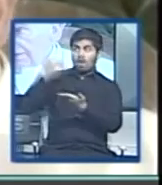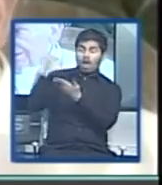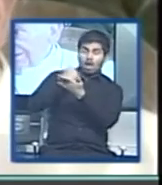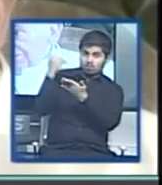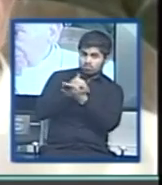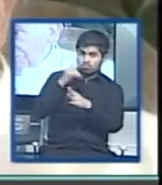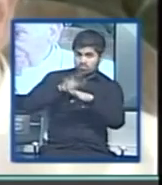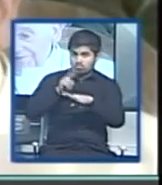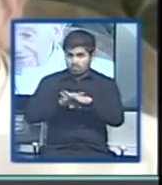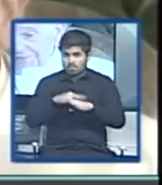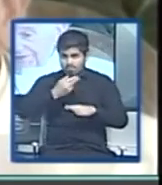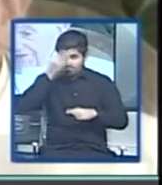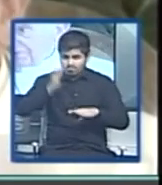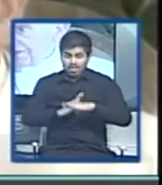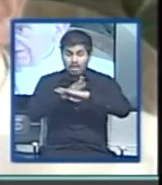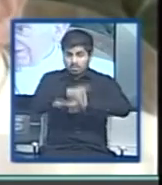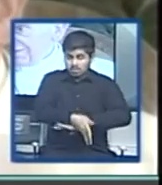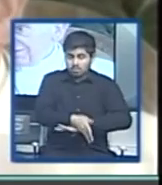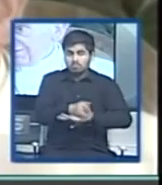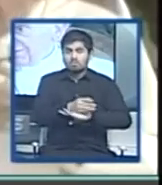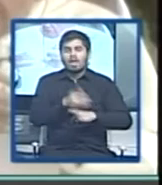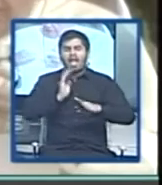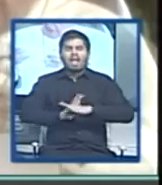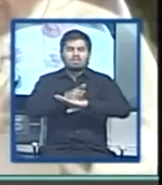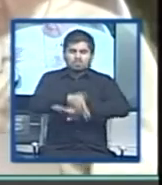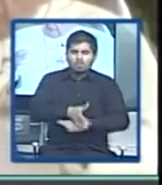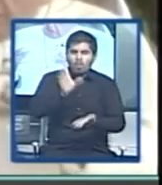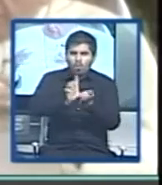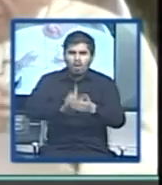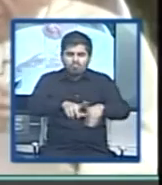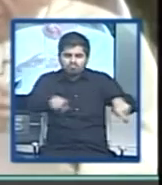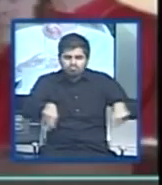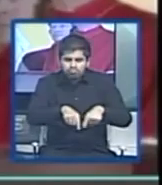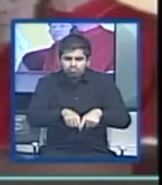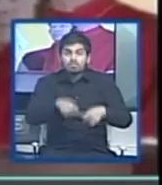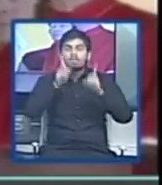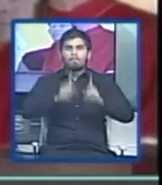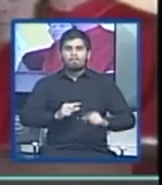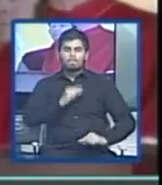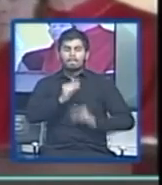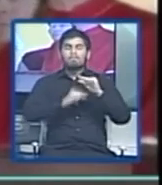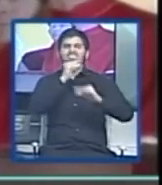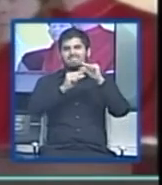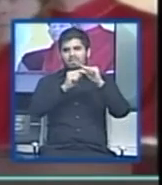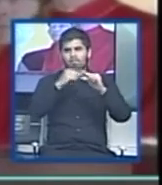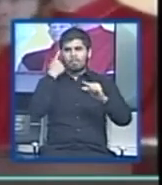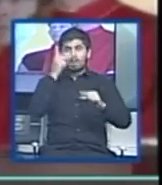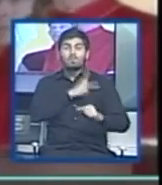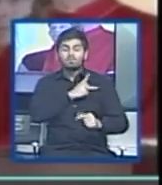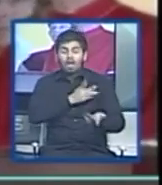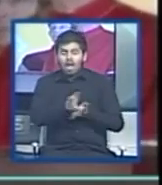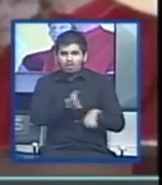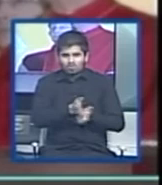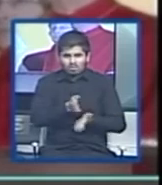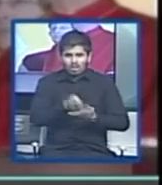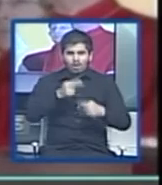responsables, diríamos, de garantizar esa área, ¿verdad? El acceso, el lugar y también la capacitación a los servidores. Nosotros